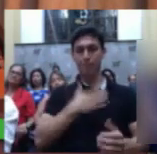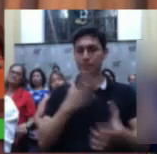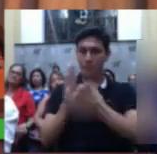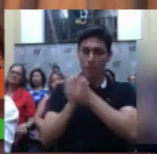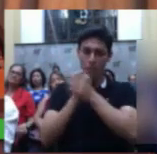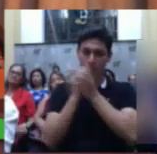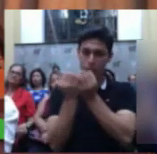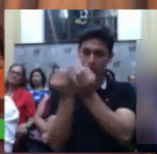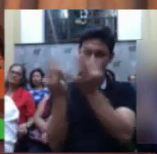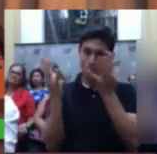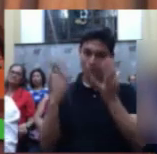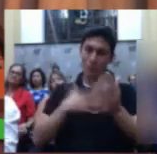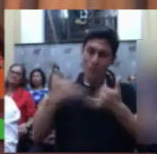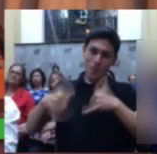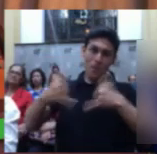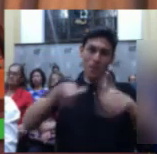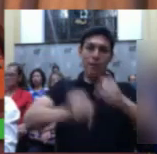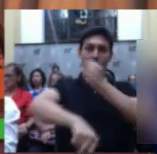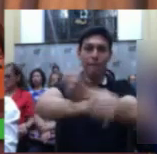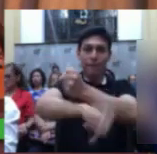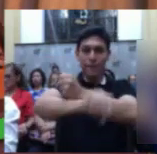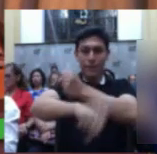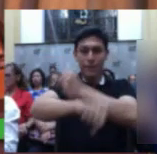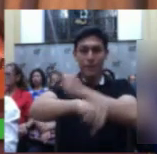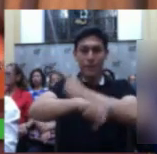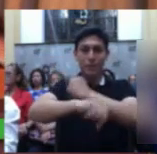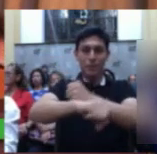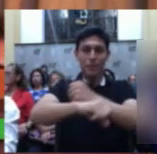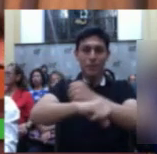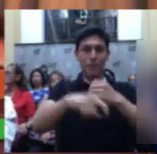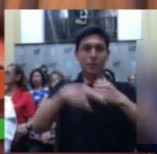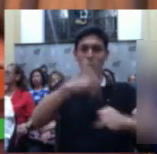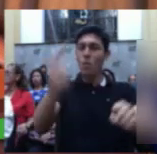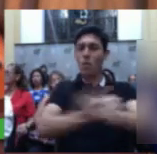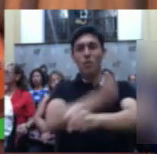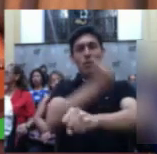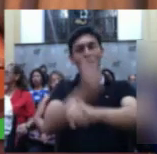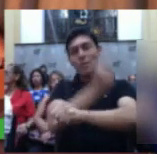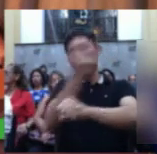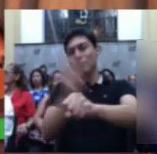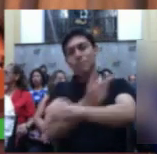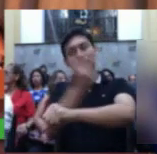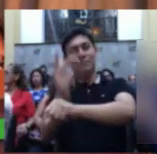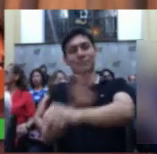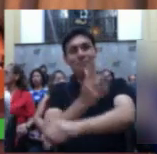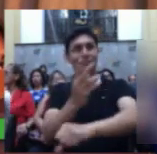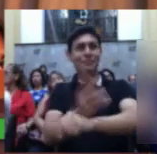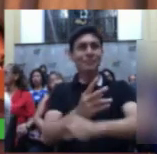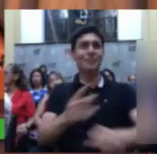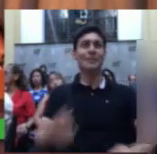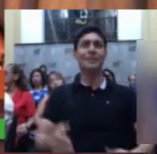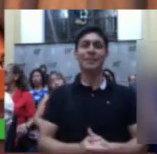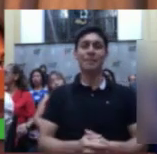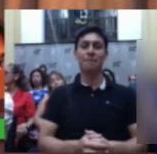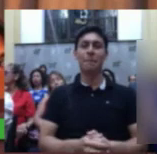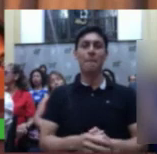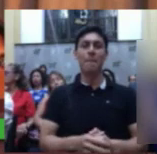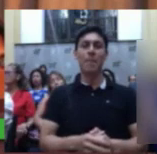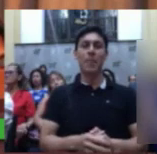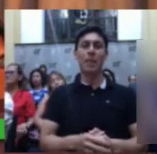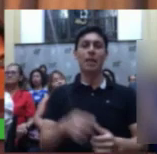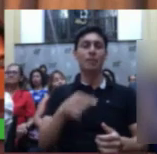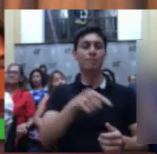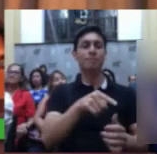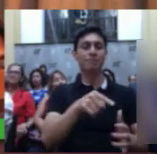amigos jugábamos fútbol en la pista durante horas y horas, perturbados solos por algún